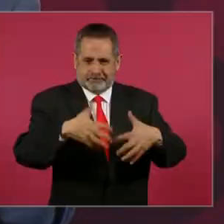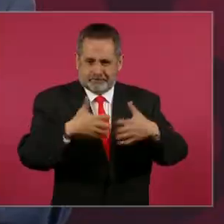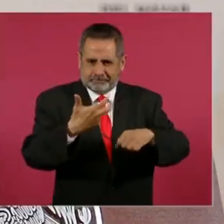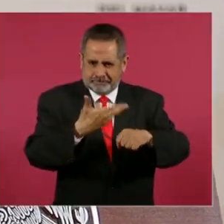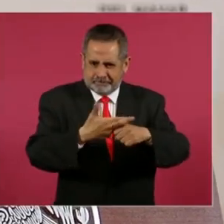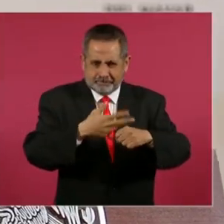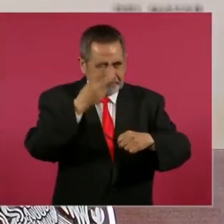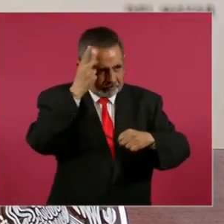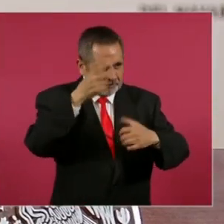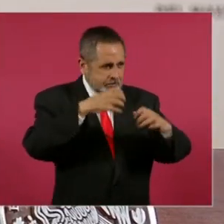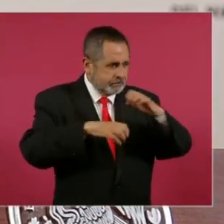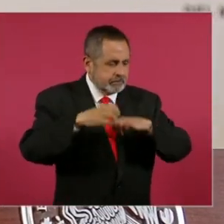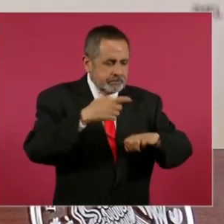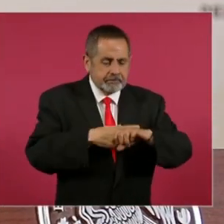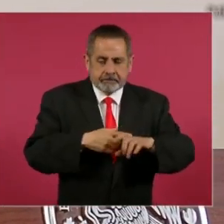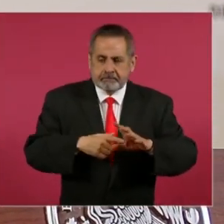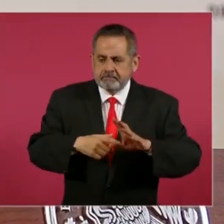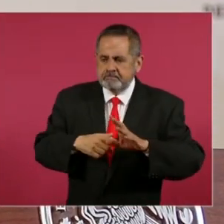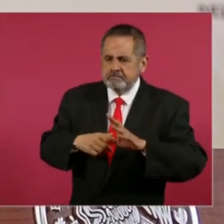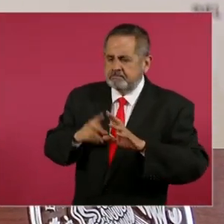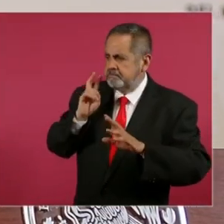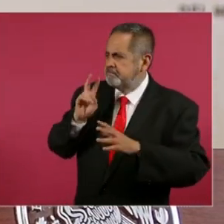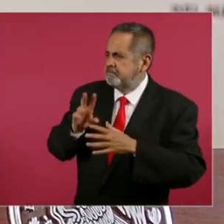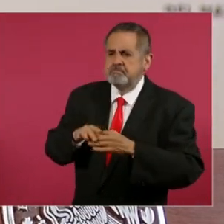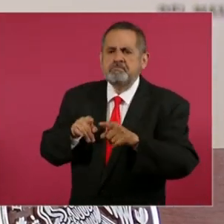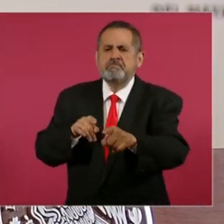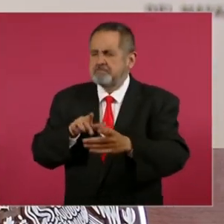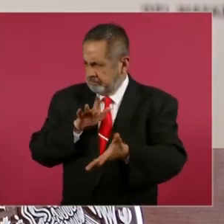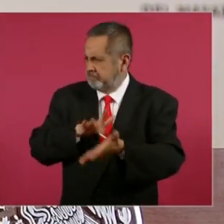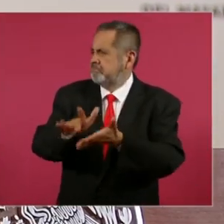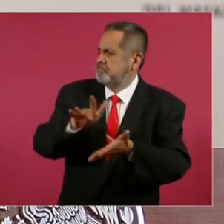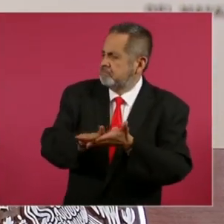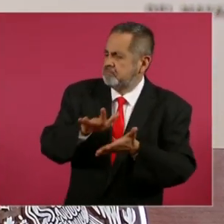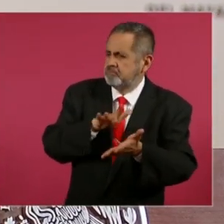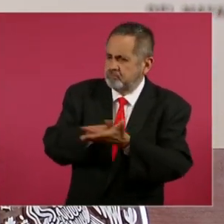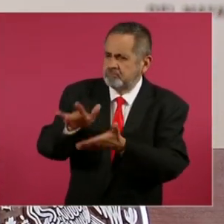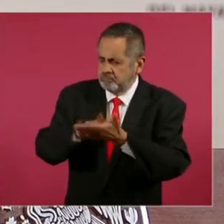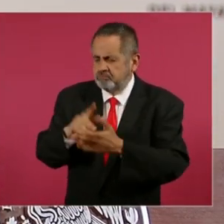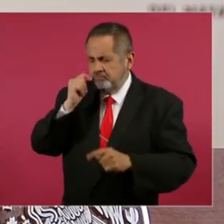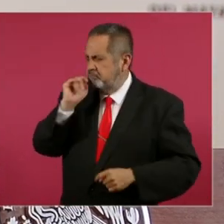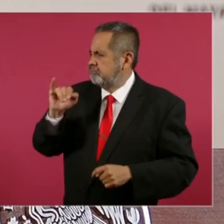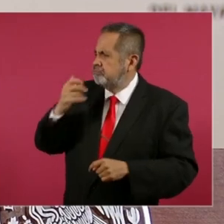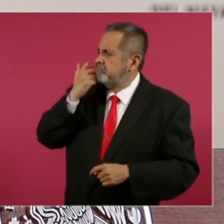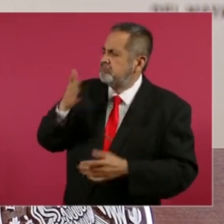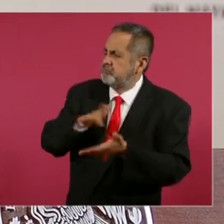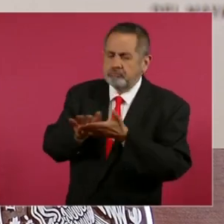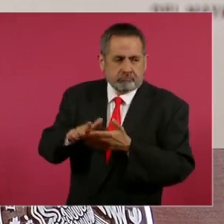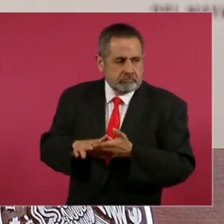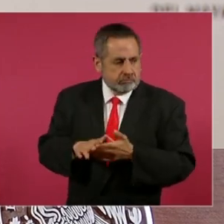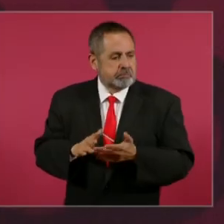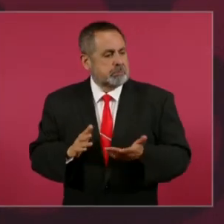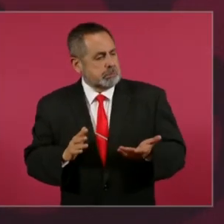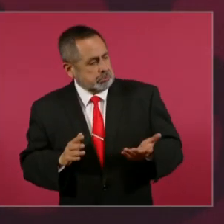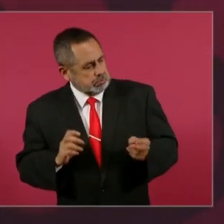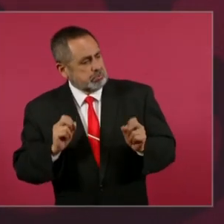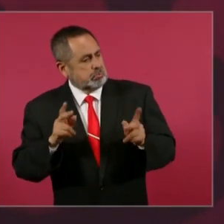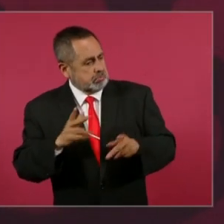estén dando la cara en favor de candidatos. Eso es lo más transparente.